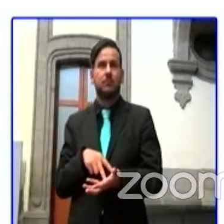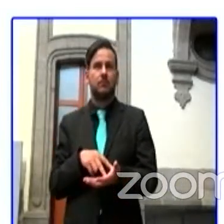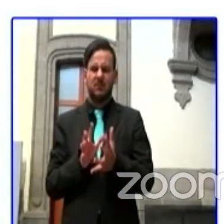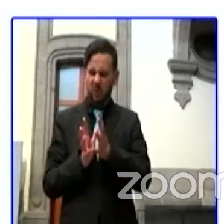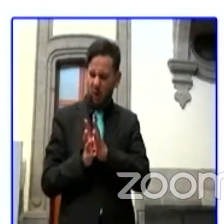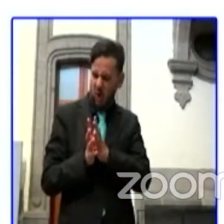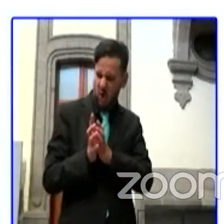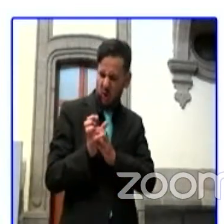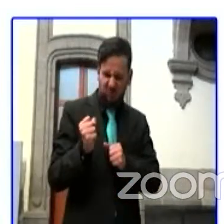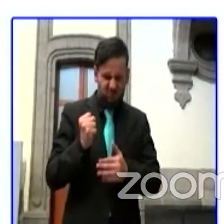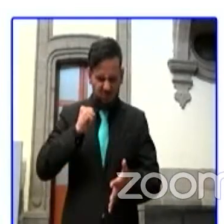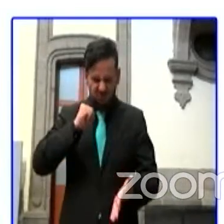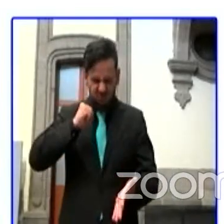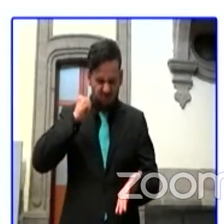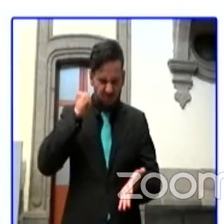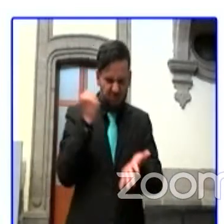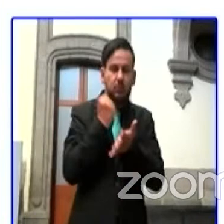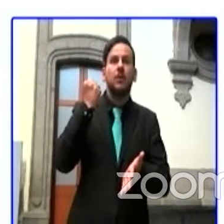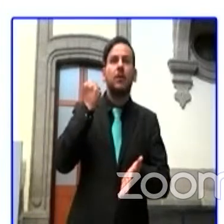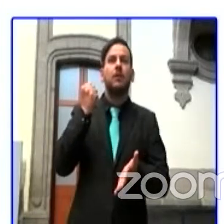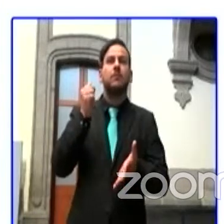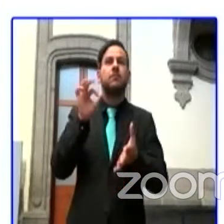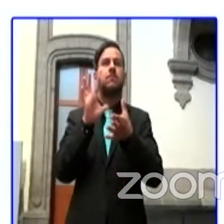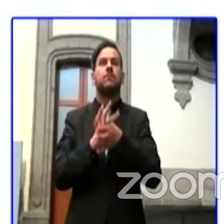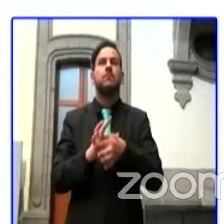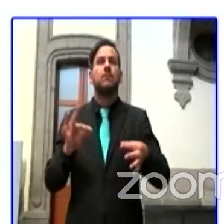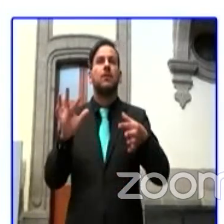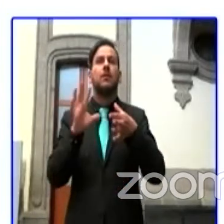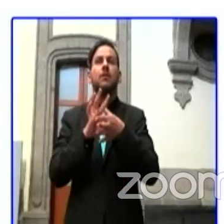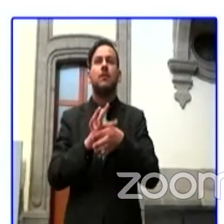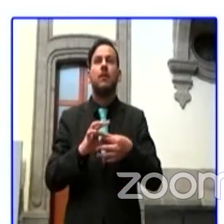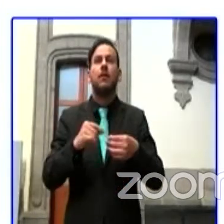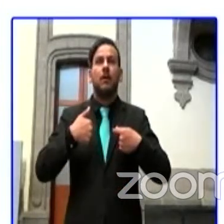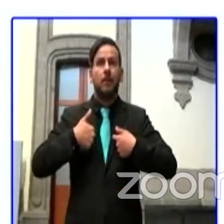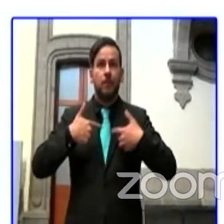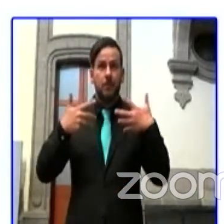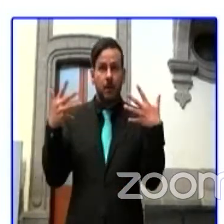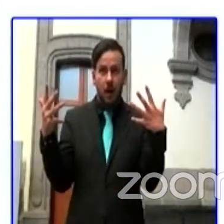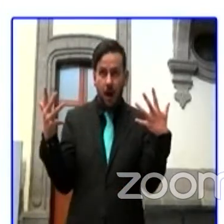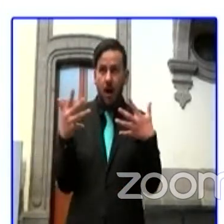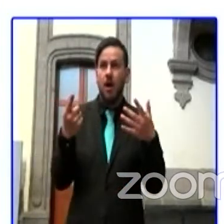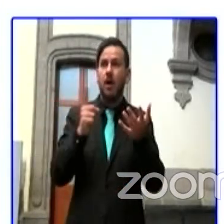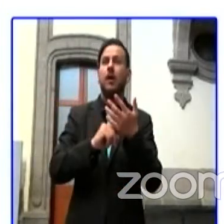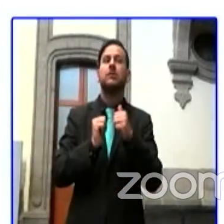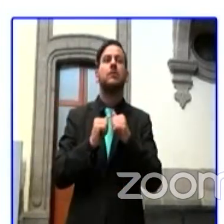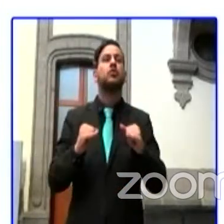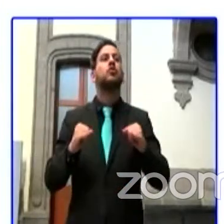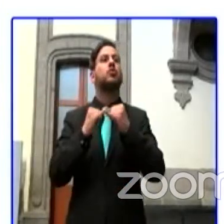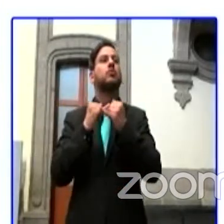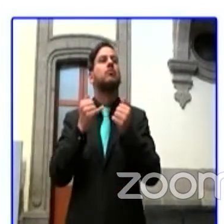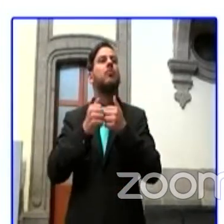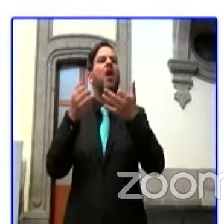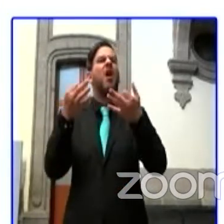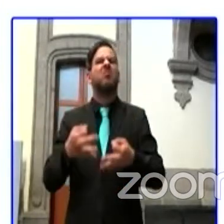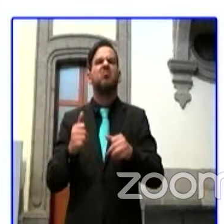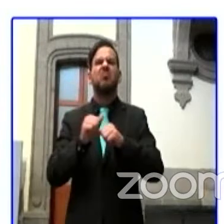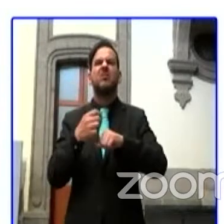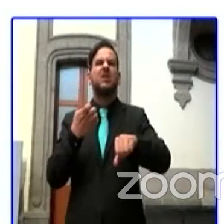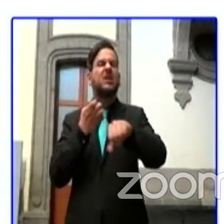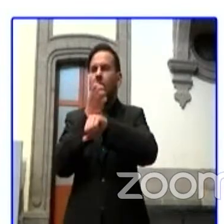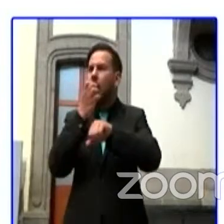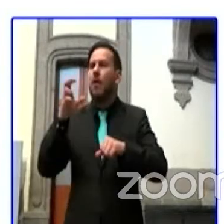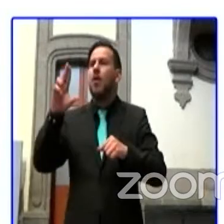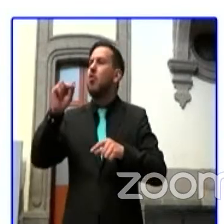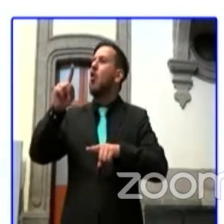como gobernador, lo que dijo en su discurso es que se iba a crear una instancia del gobierno del estado que no dependía de